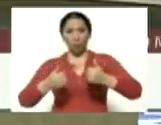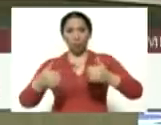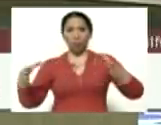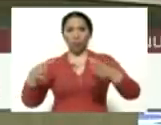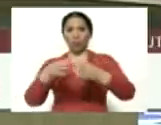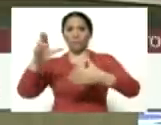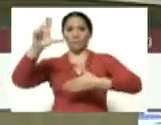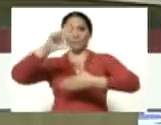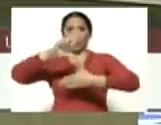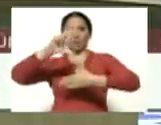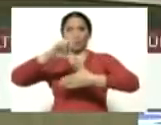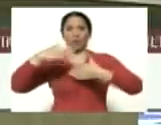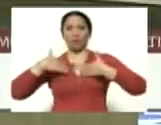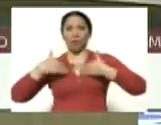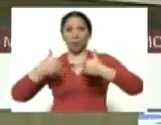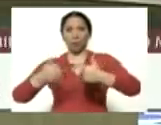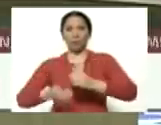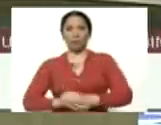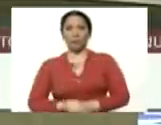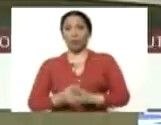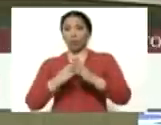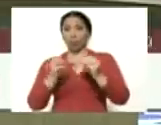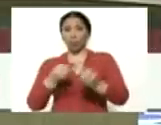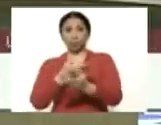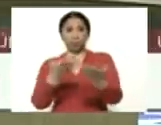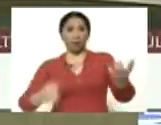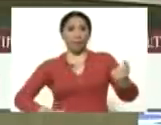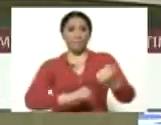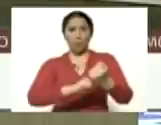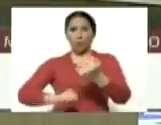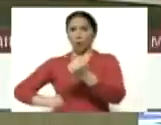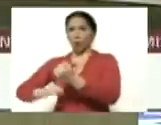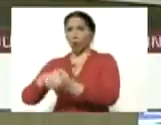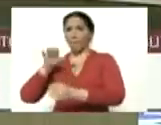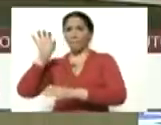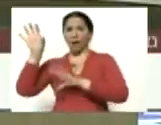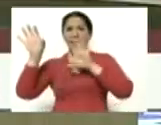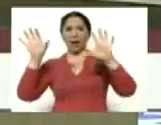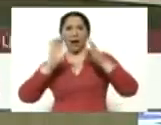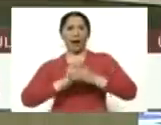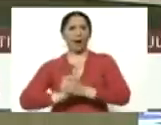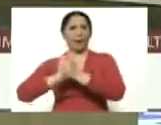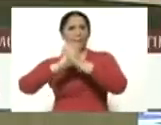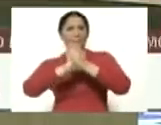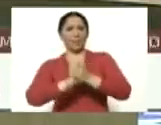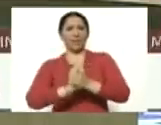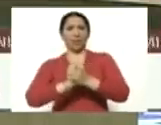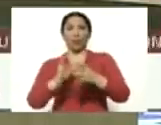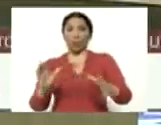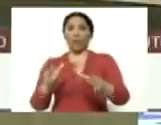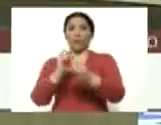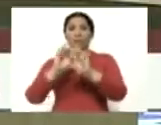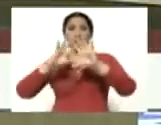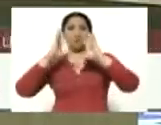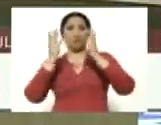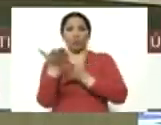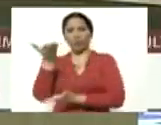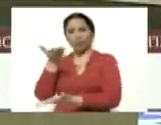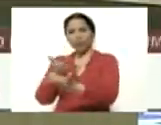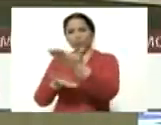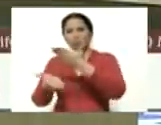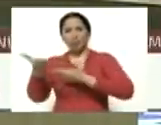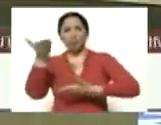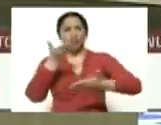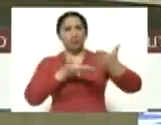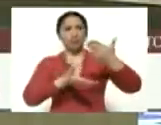Organización Panamericana de la Salud. Todo esto con el apoyo de países amigos que creen en un mundo pluripolar,